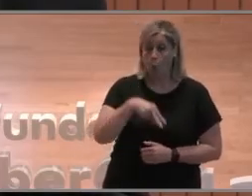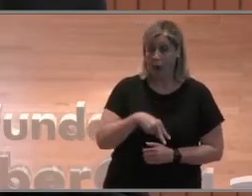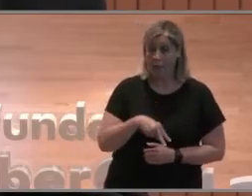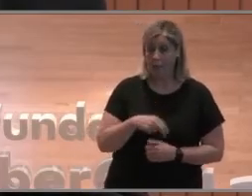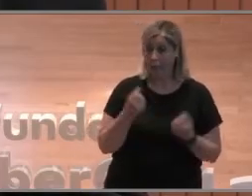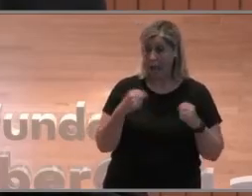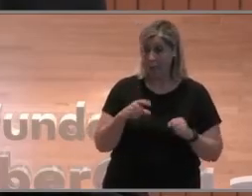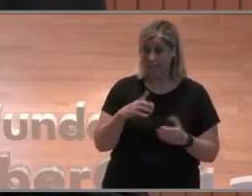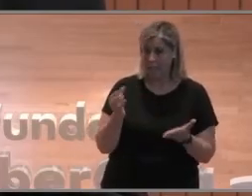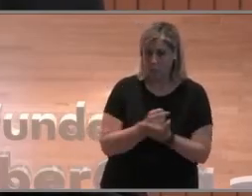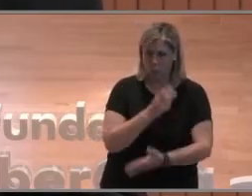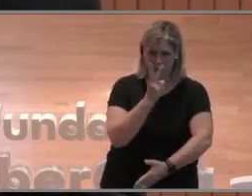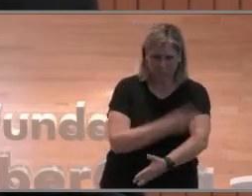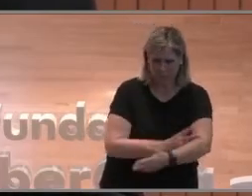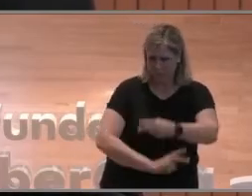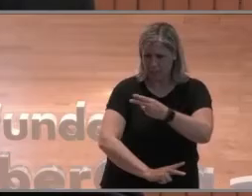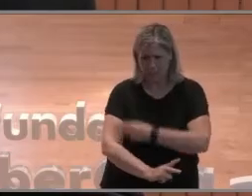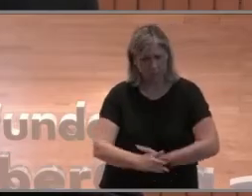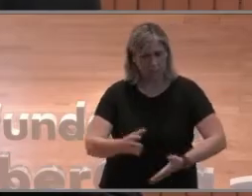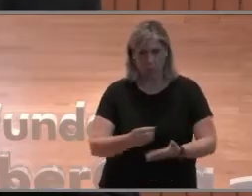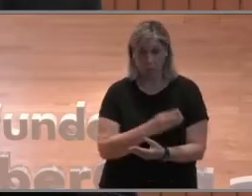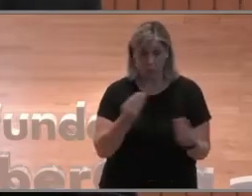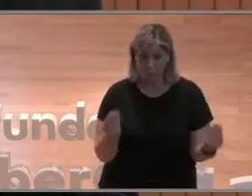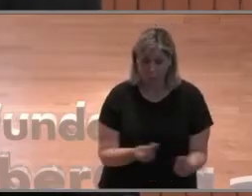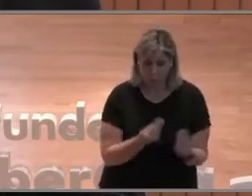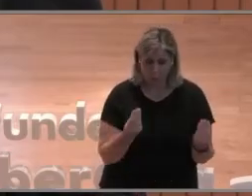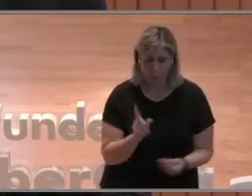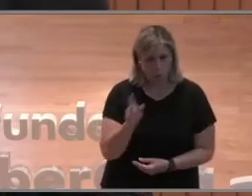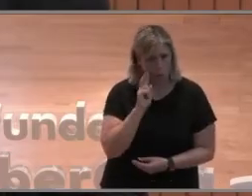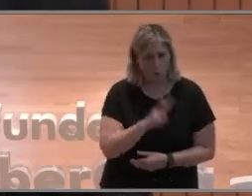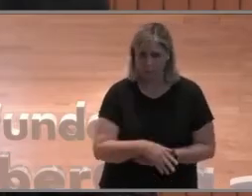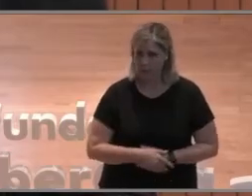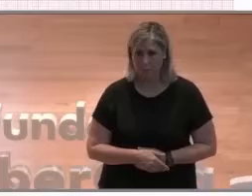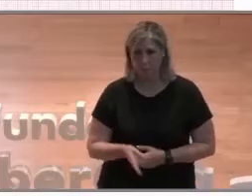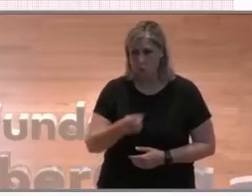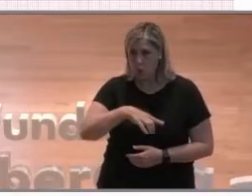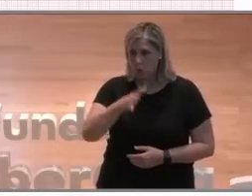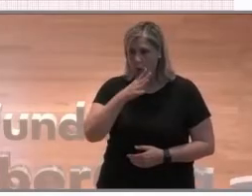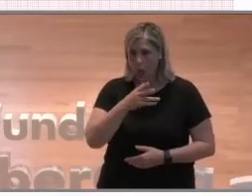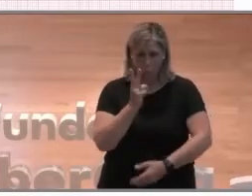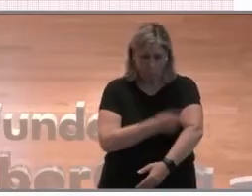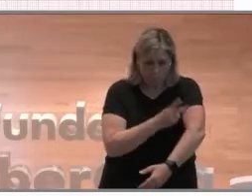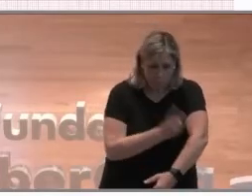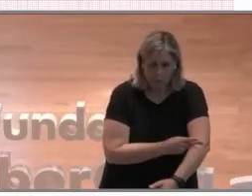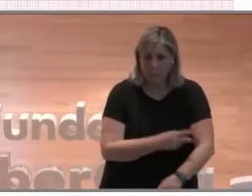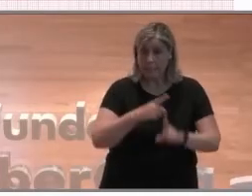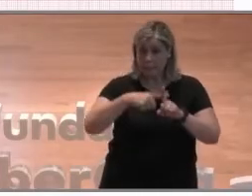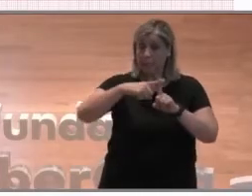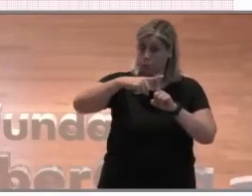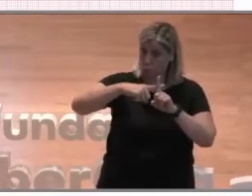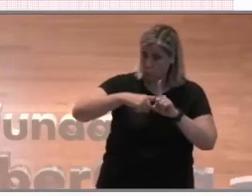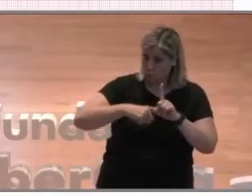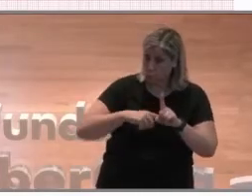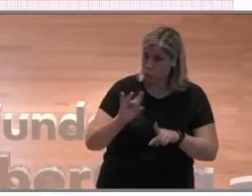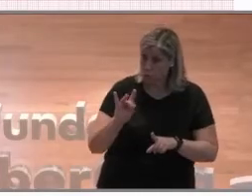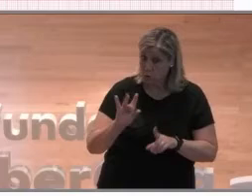que habíamos hecho, no mejoraba, ¿eh? Le habíamos hidratado, le habíamos conseguido bajar la temperatura